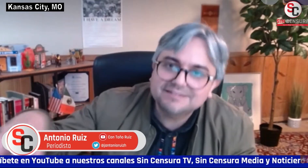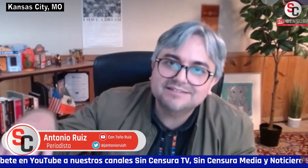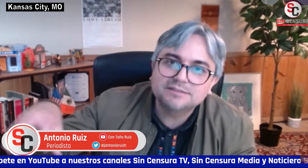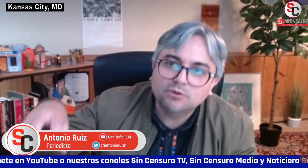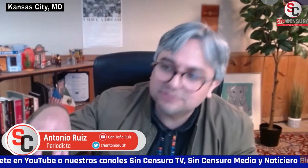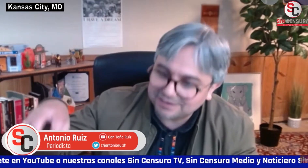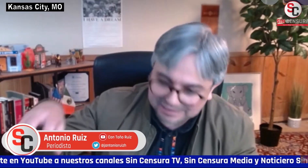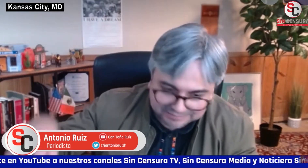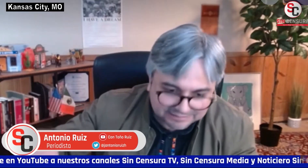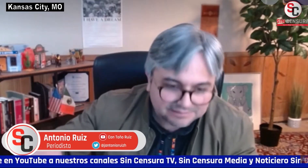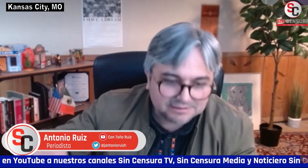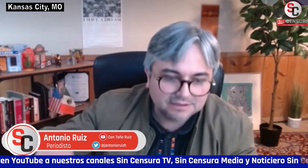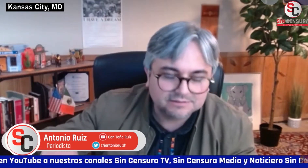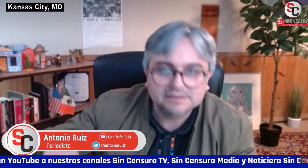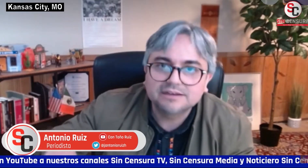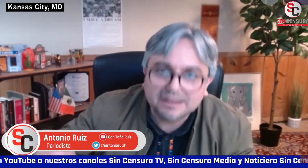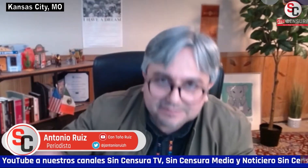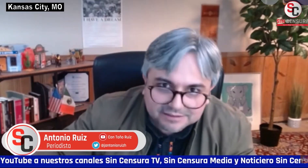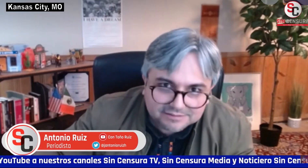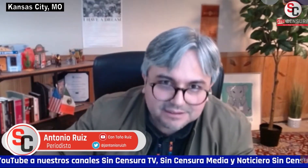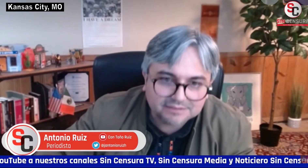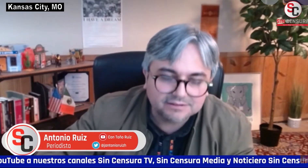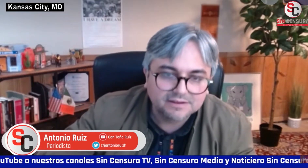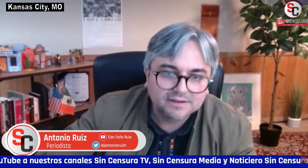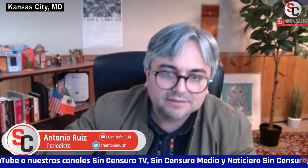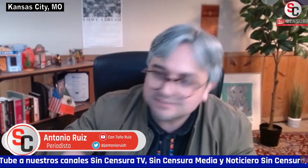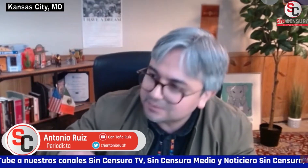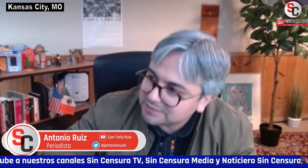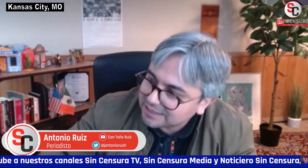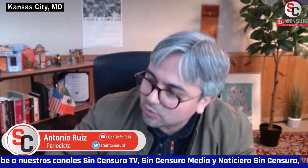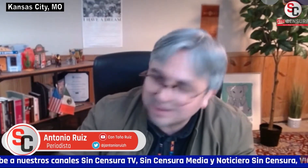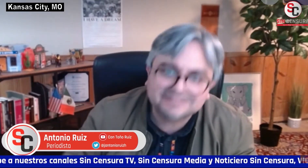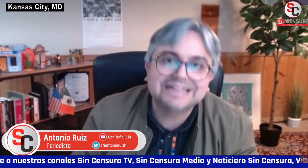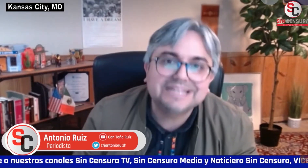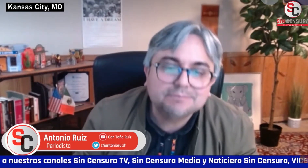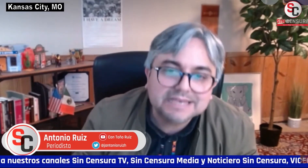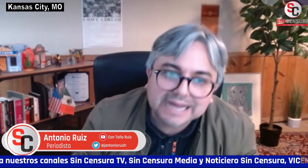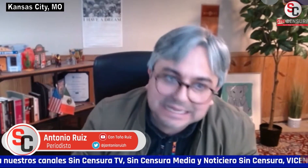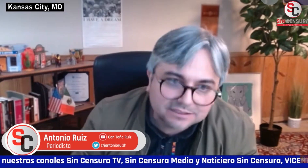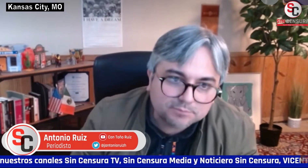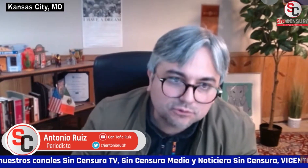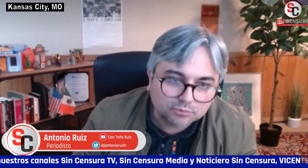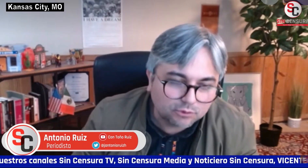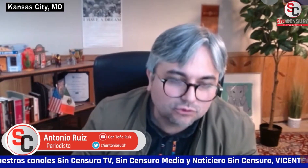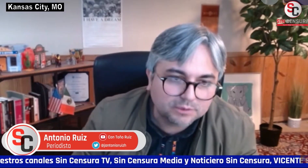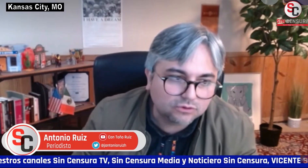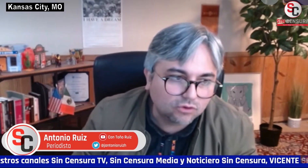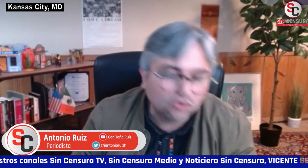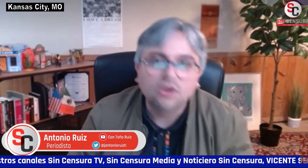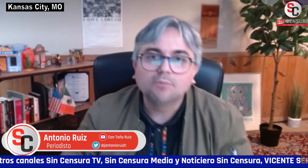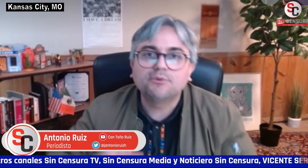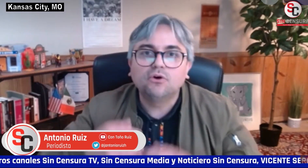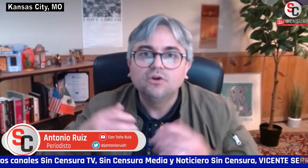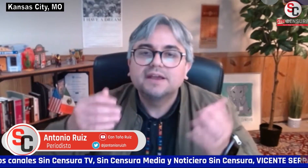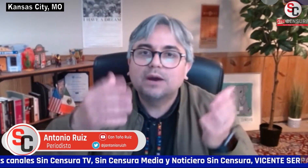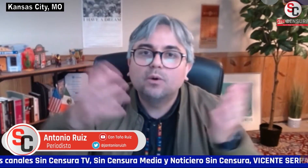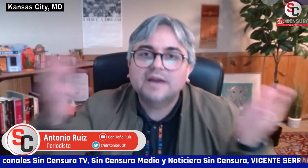crezcan más esas voces racistas, clasistas, discriminadoras, antiinmigrantes, por sobre